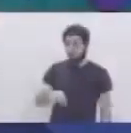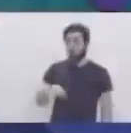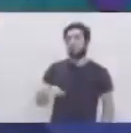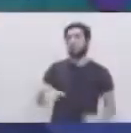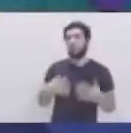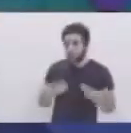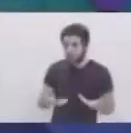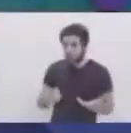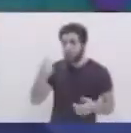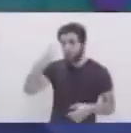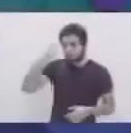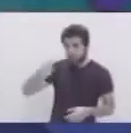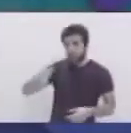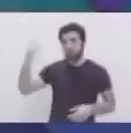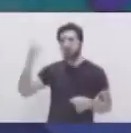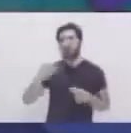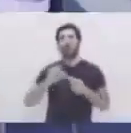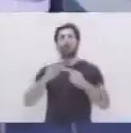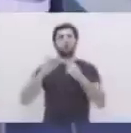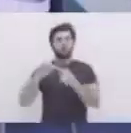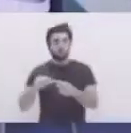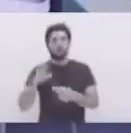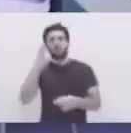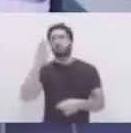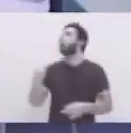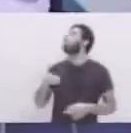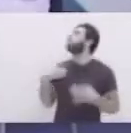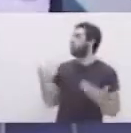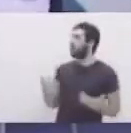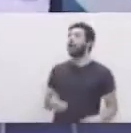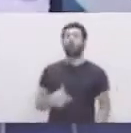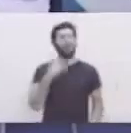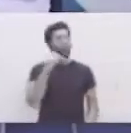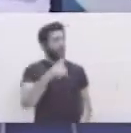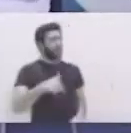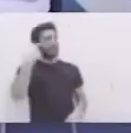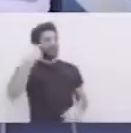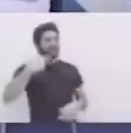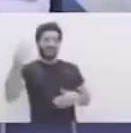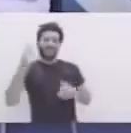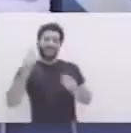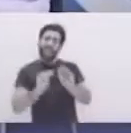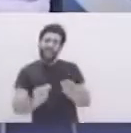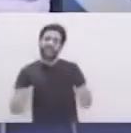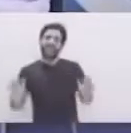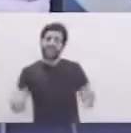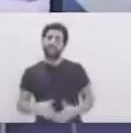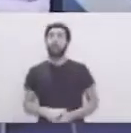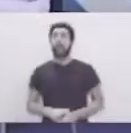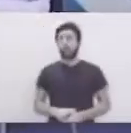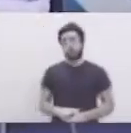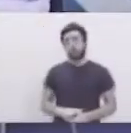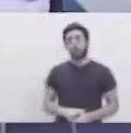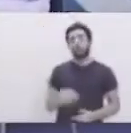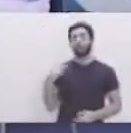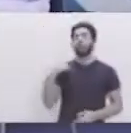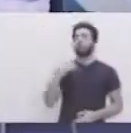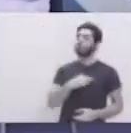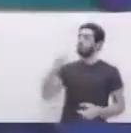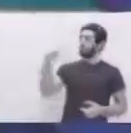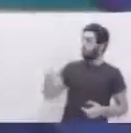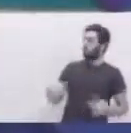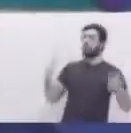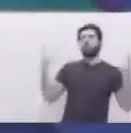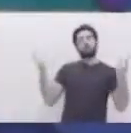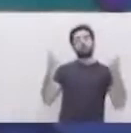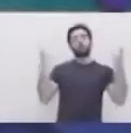hoy es un día especial. Muy especial. ¿Por qué, Claudita? Porque es el Día del Niño. ¡Ay! Y por eso estamos